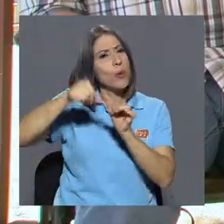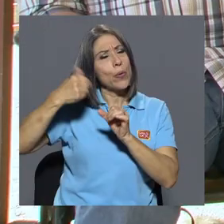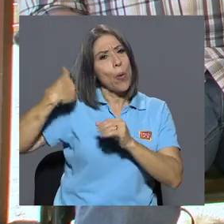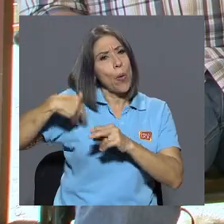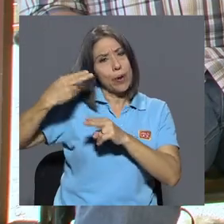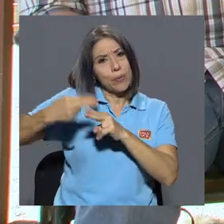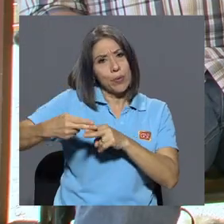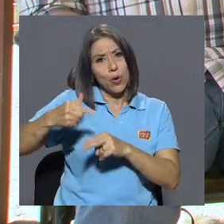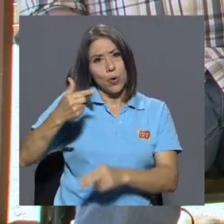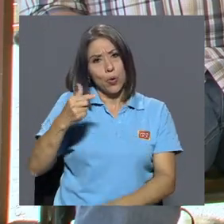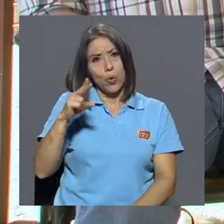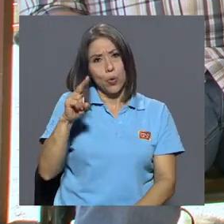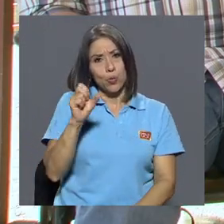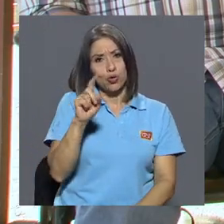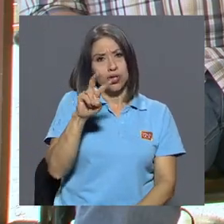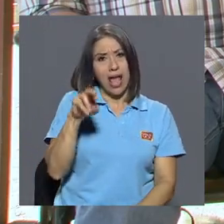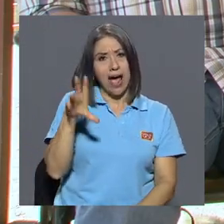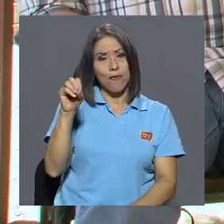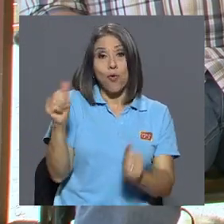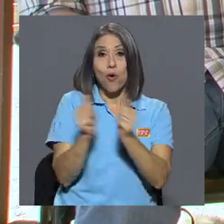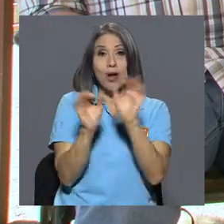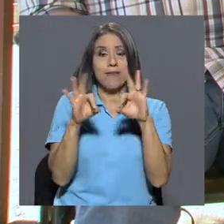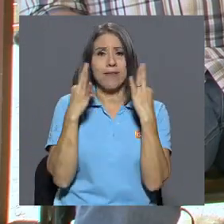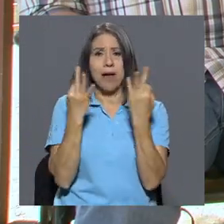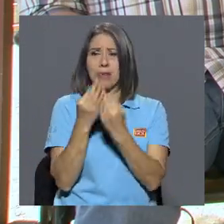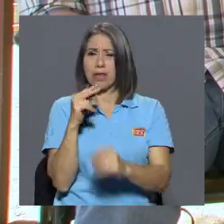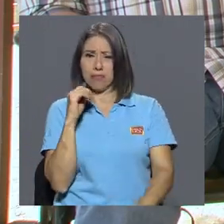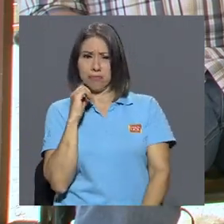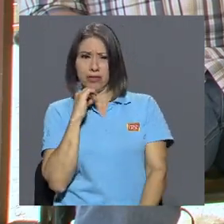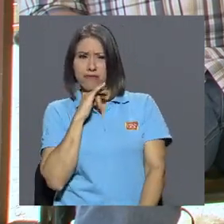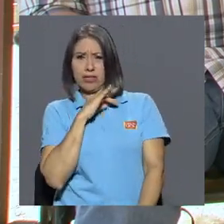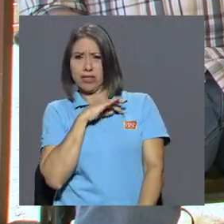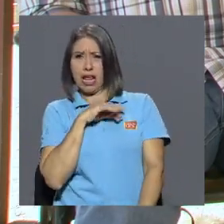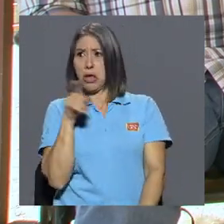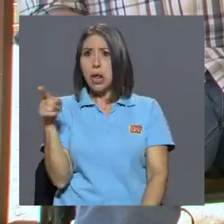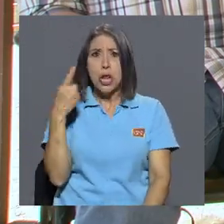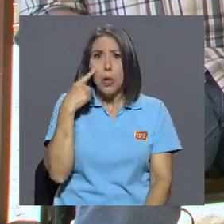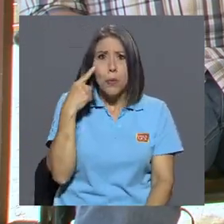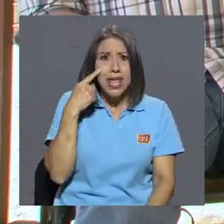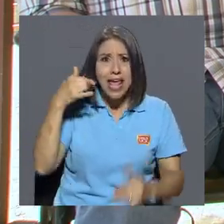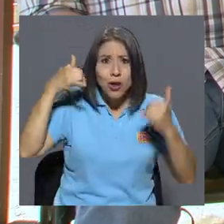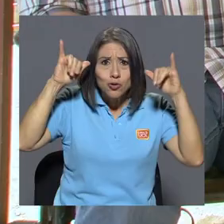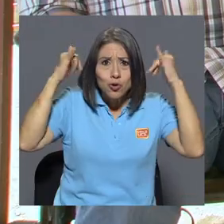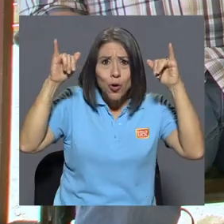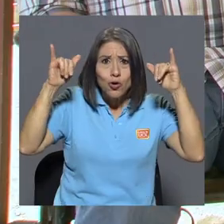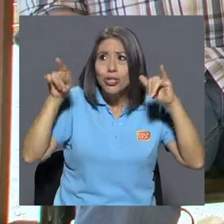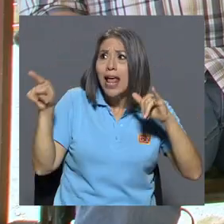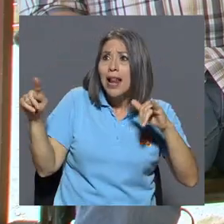con toda su familia, estaba extrañado, no oía los toros, se ponía a verme y a oírme.